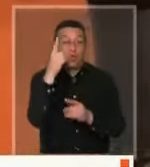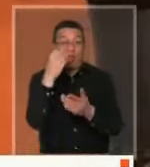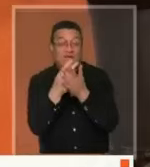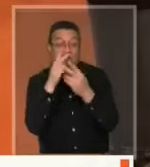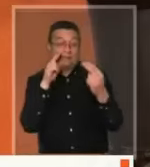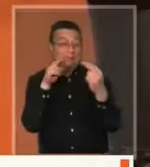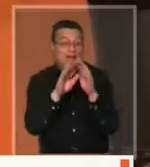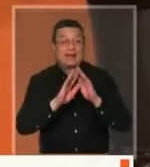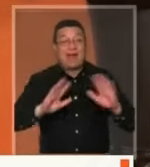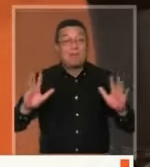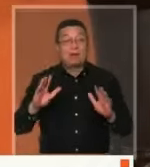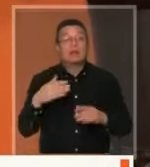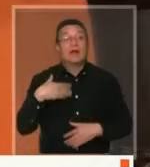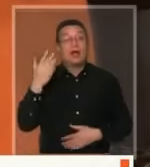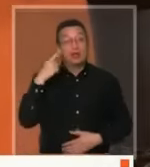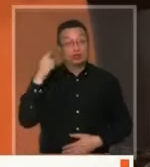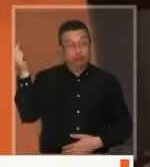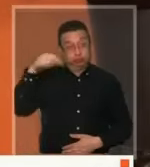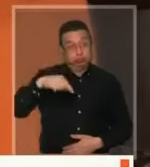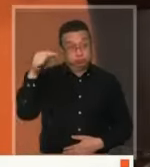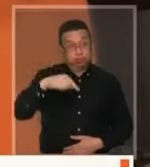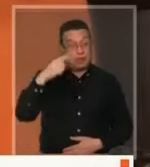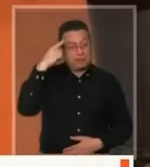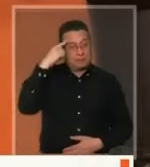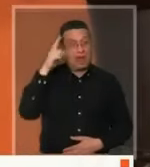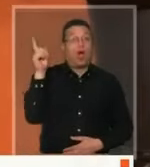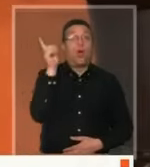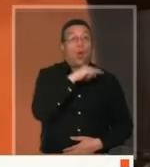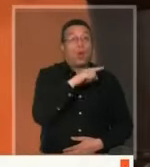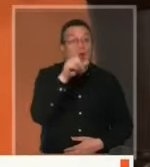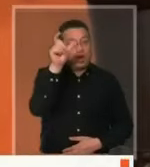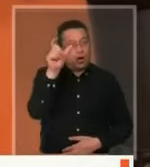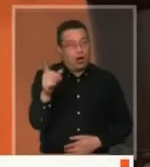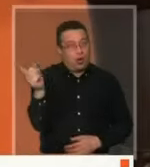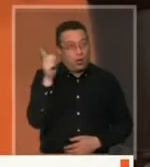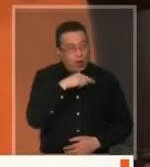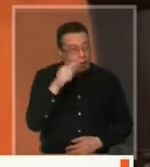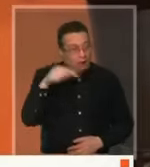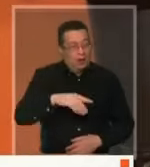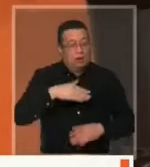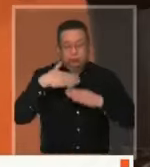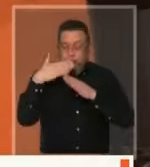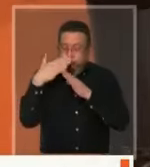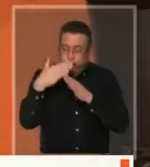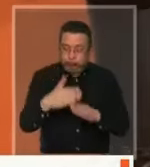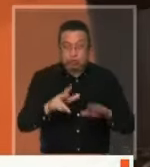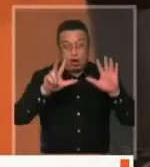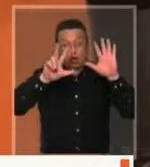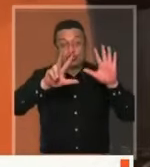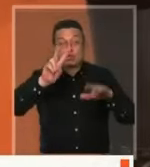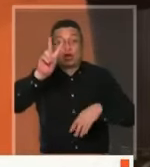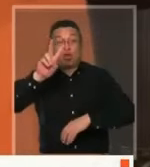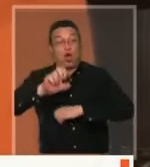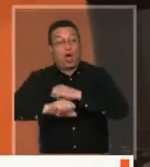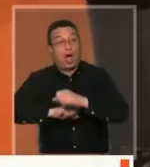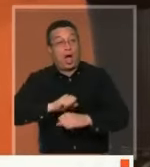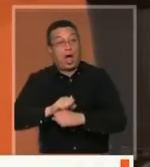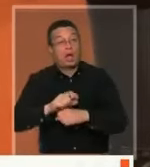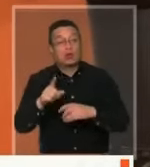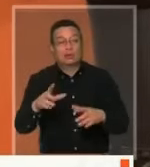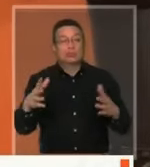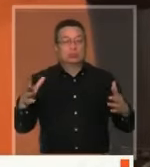Las últimas veces que ha venido, uno piensa que va a ser la última. Es un tipo que de verdad es un incansable. A los 82 años, me parece que ese